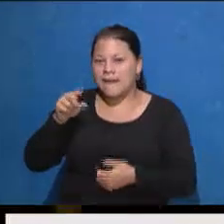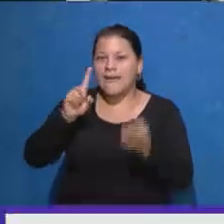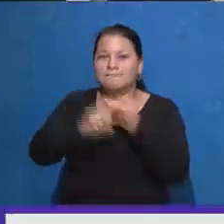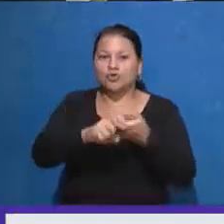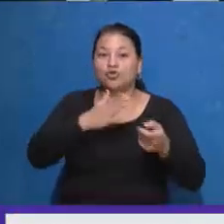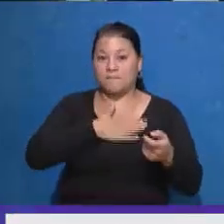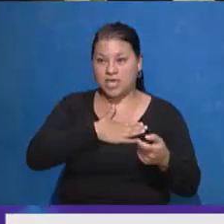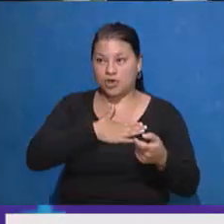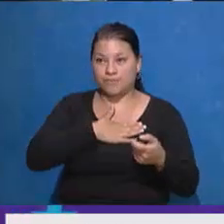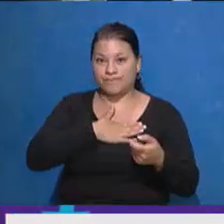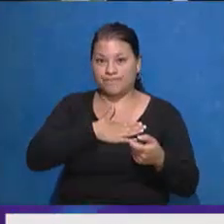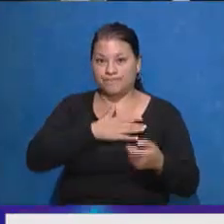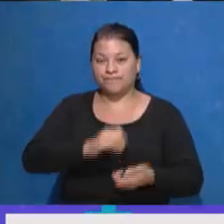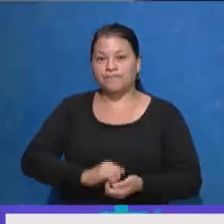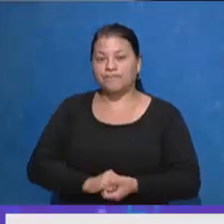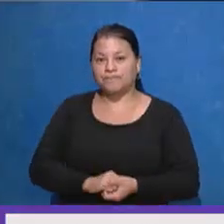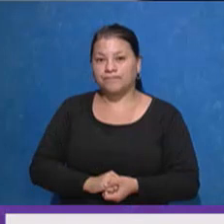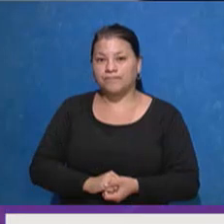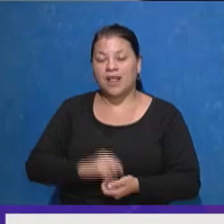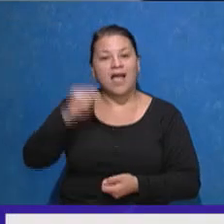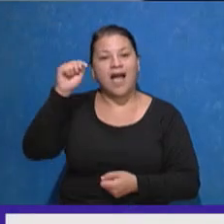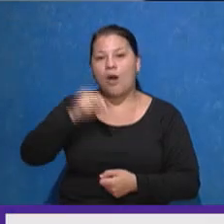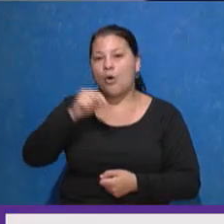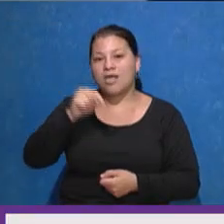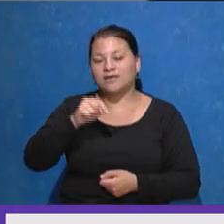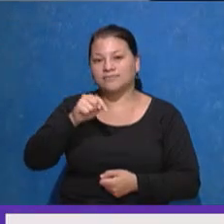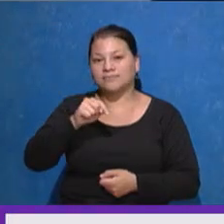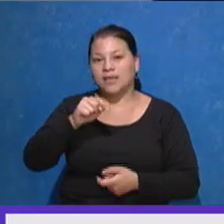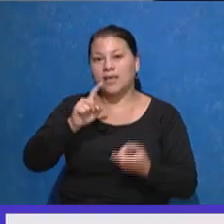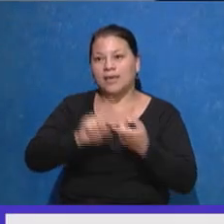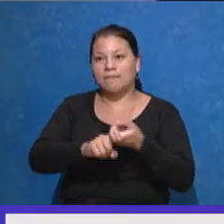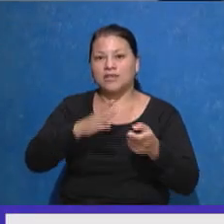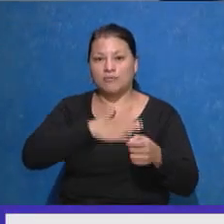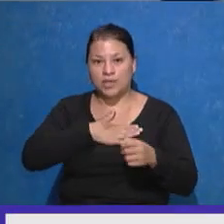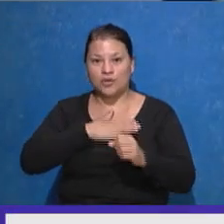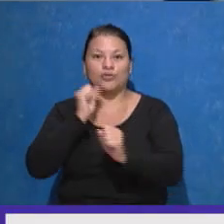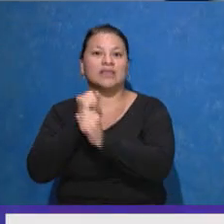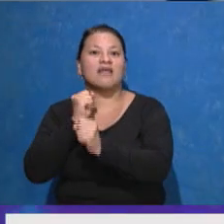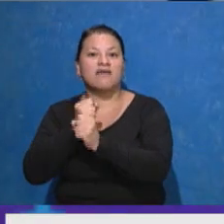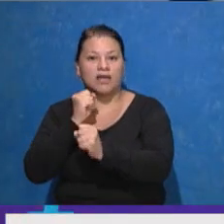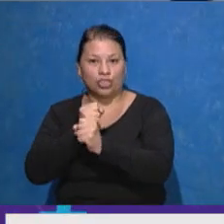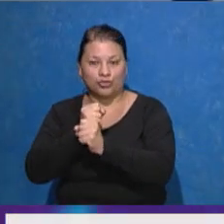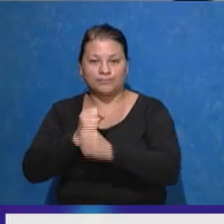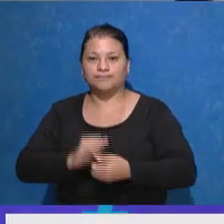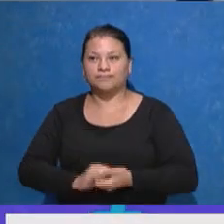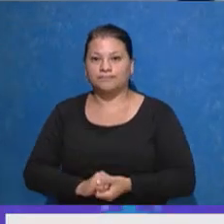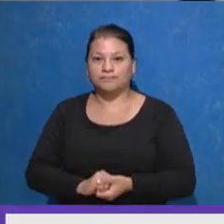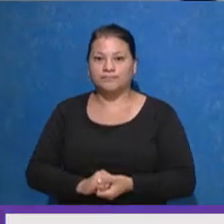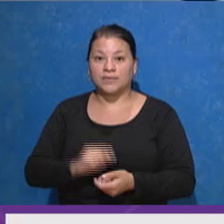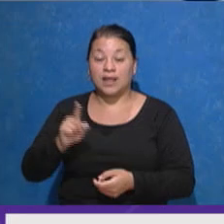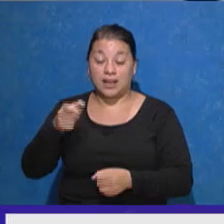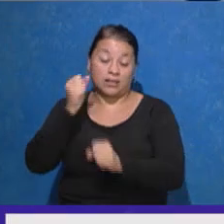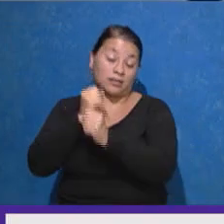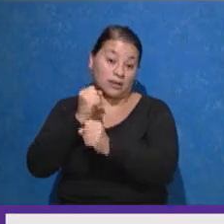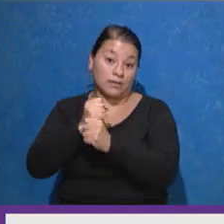marido. Pero a esta hora, mi marido está trabajando. Está